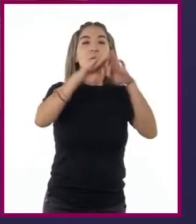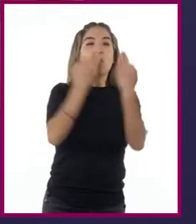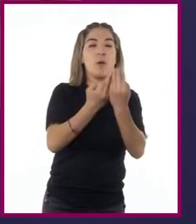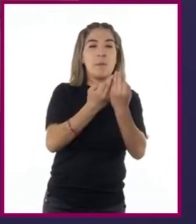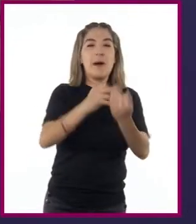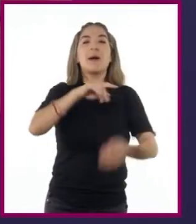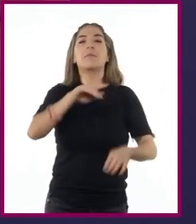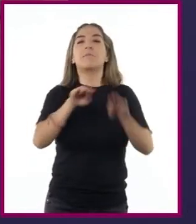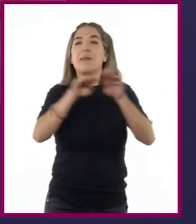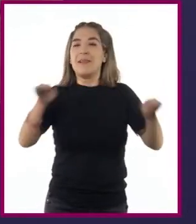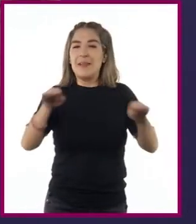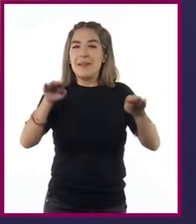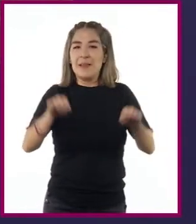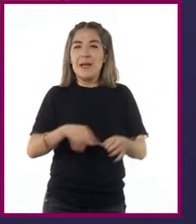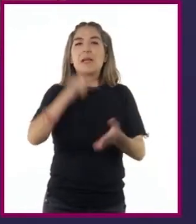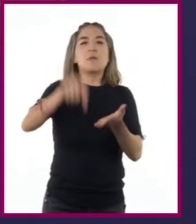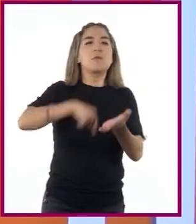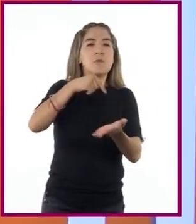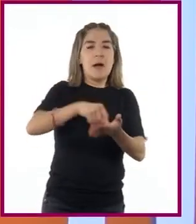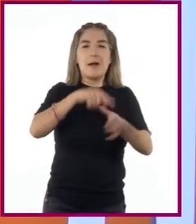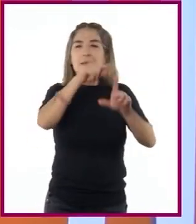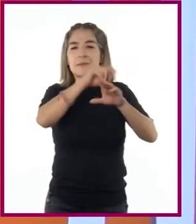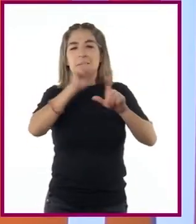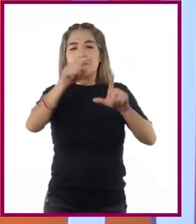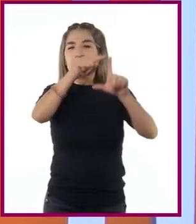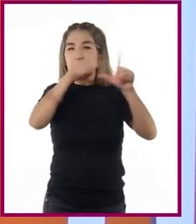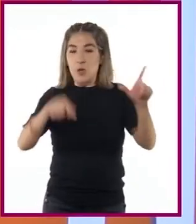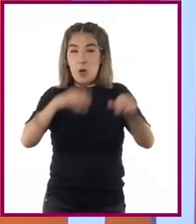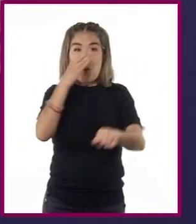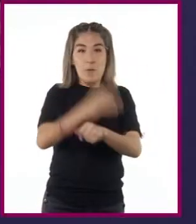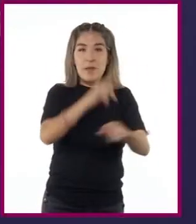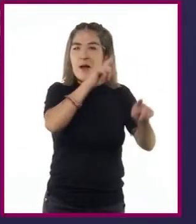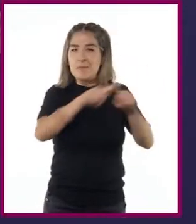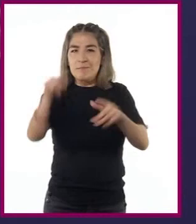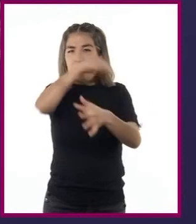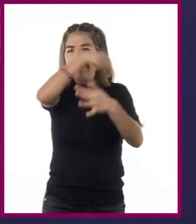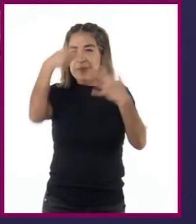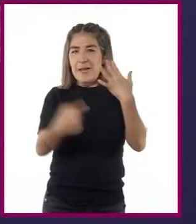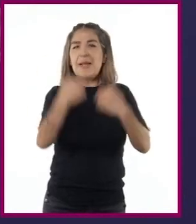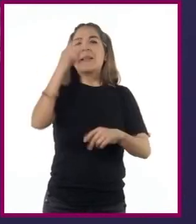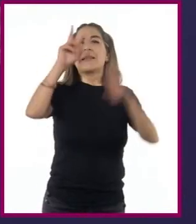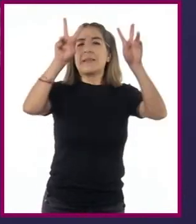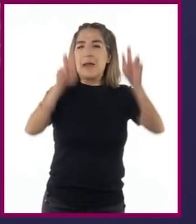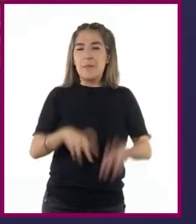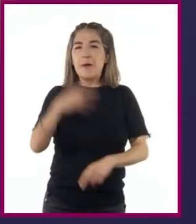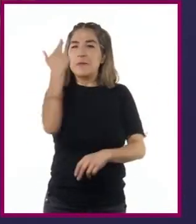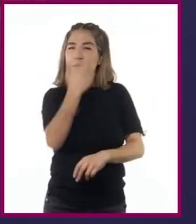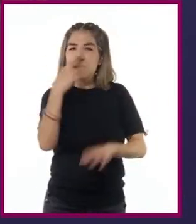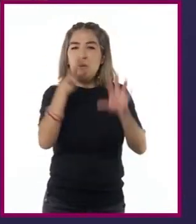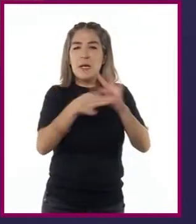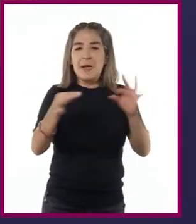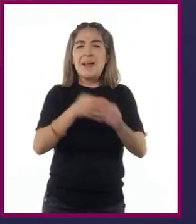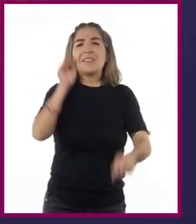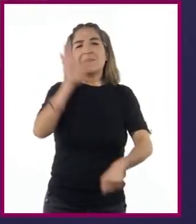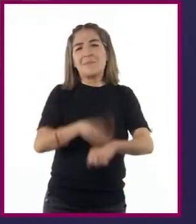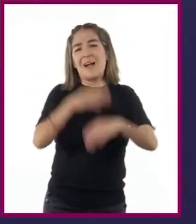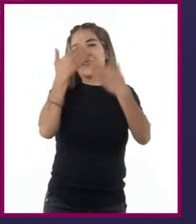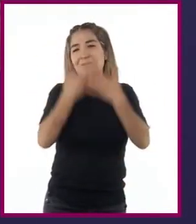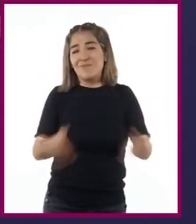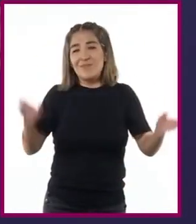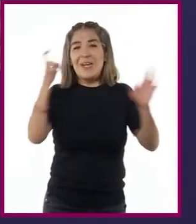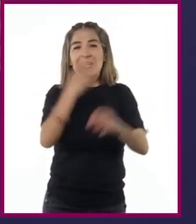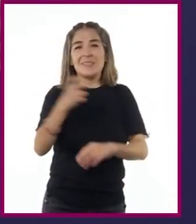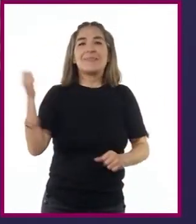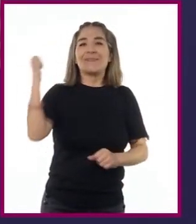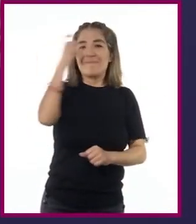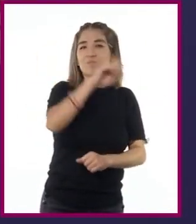espacio y medida. La variedad de temas que se abordaron nos brinda una muestra de lo extenso y complejo que